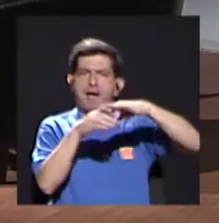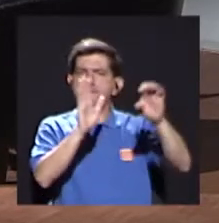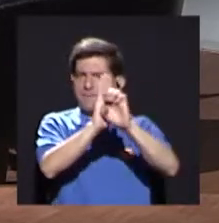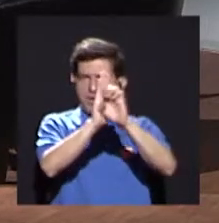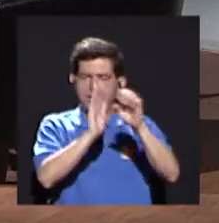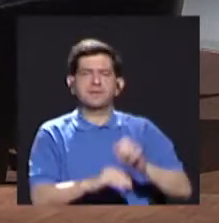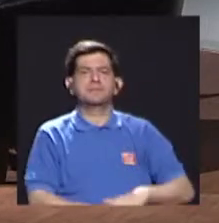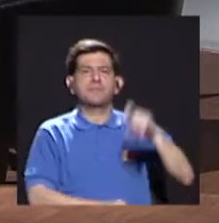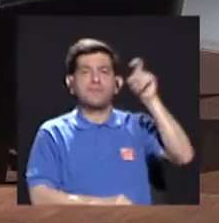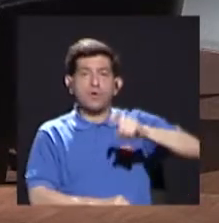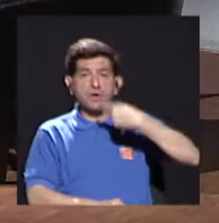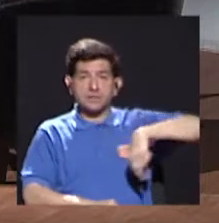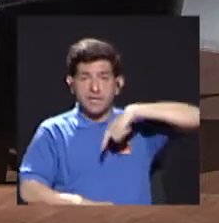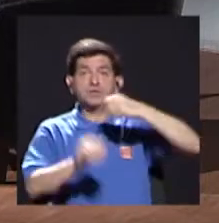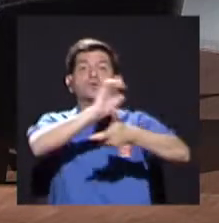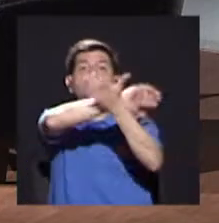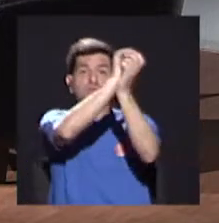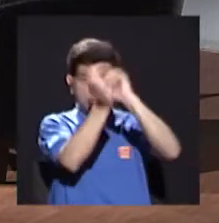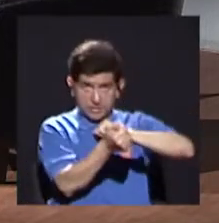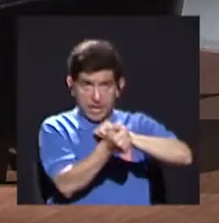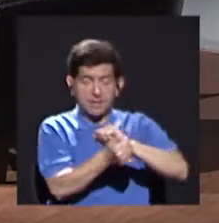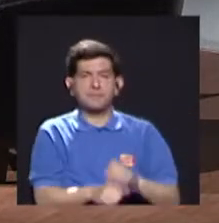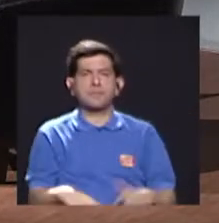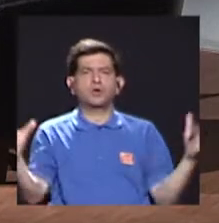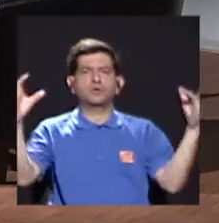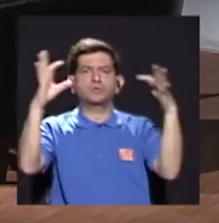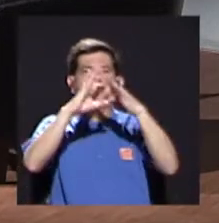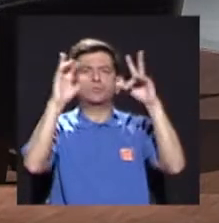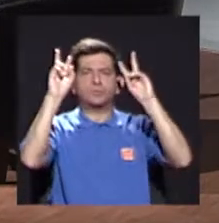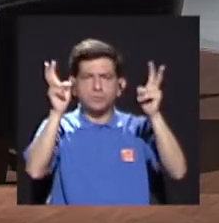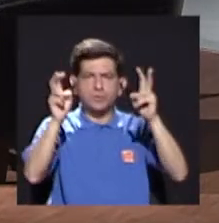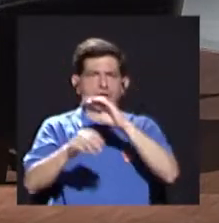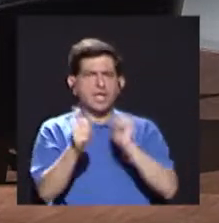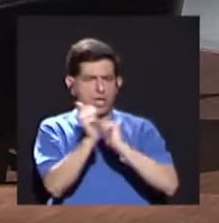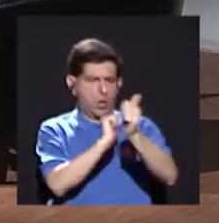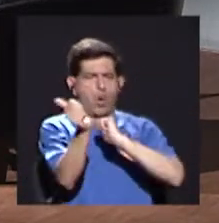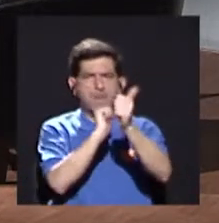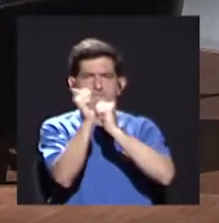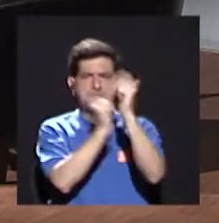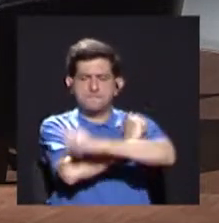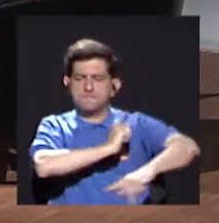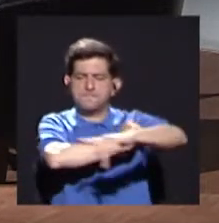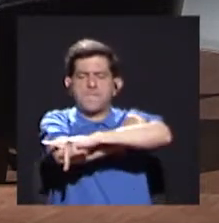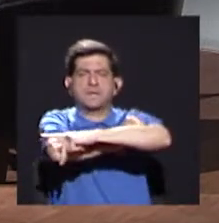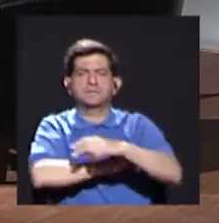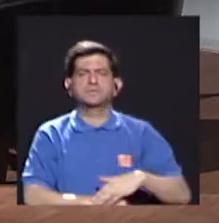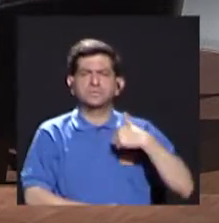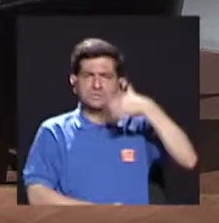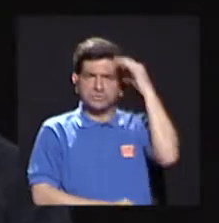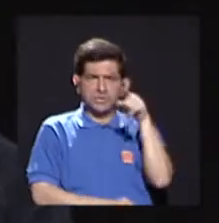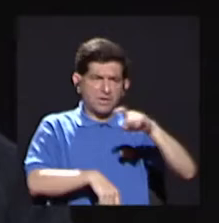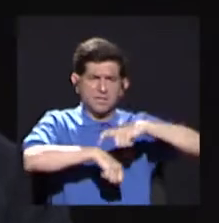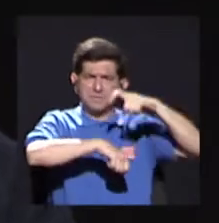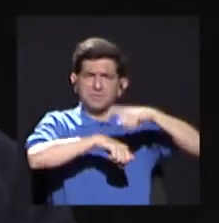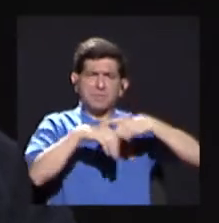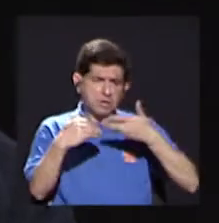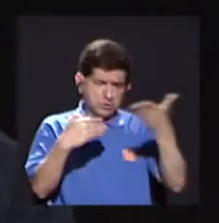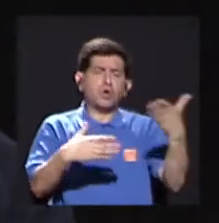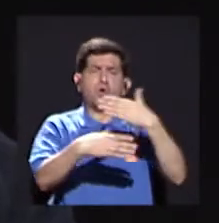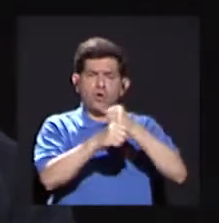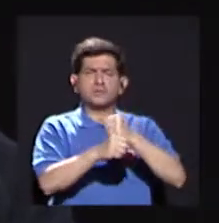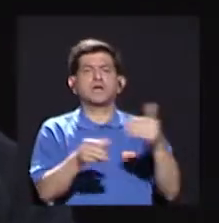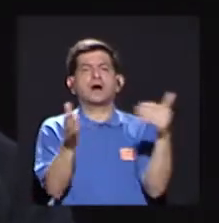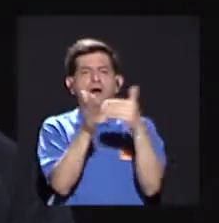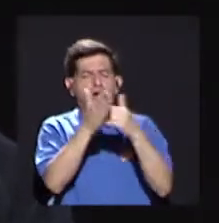necesitamos hacer un cambio en la conectividad y la competitividad del país ahí yo creo que se va a hacer cosas tenemos